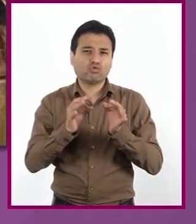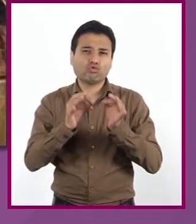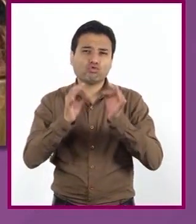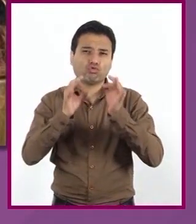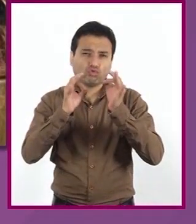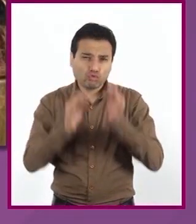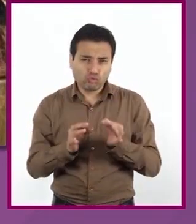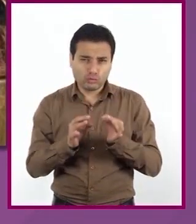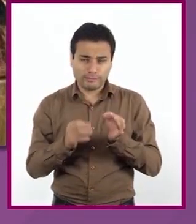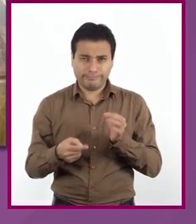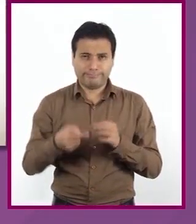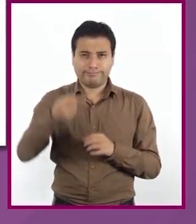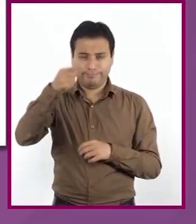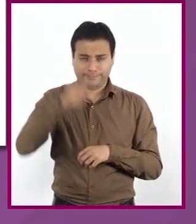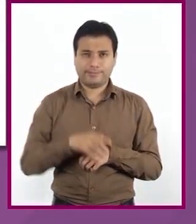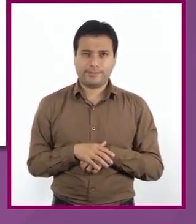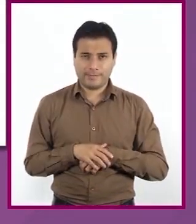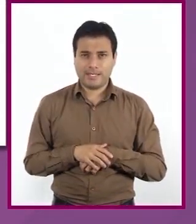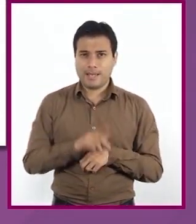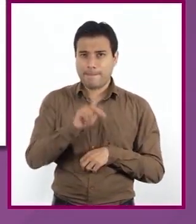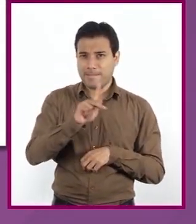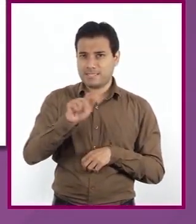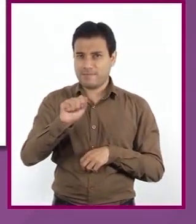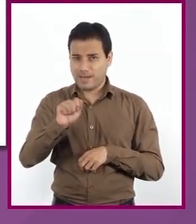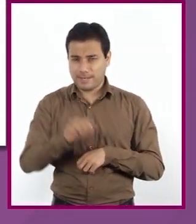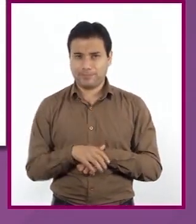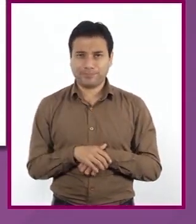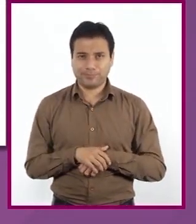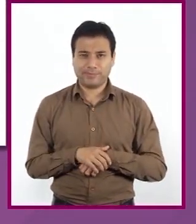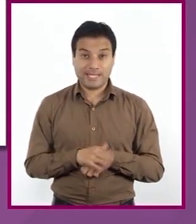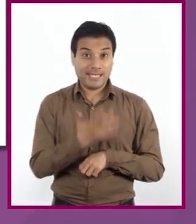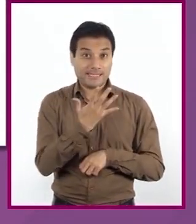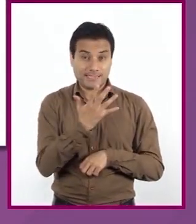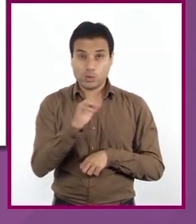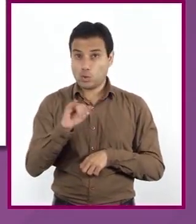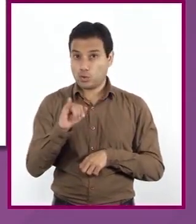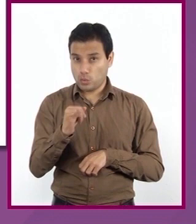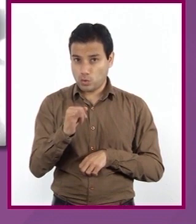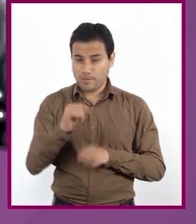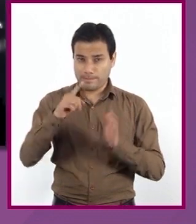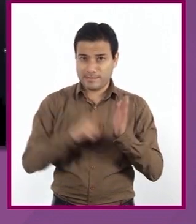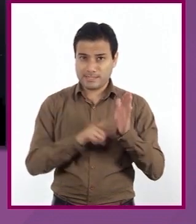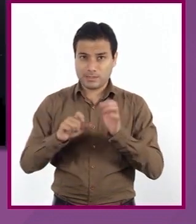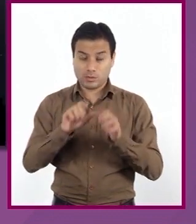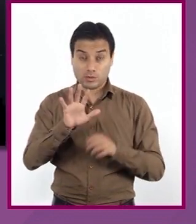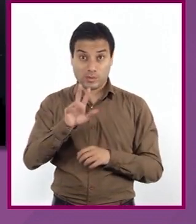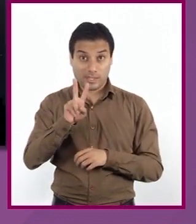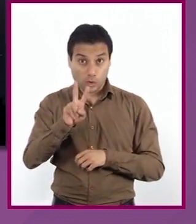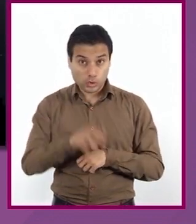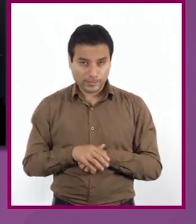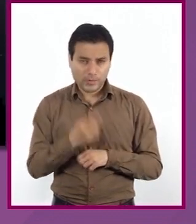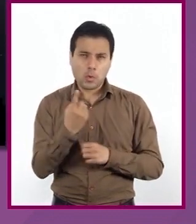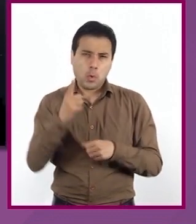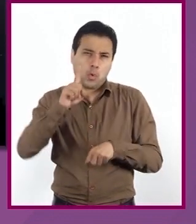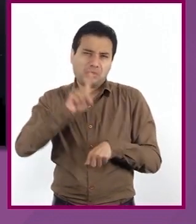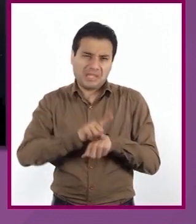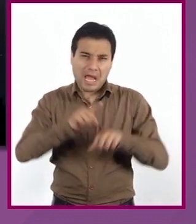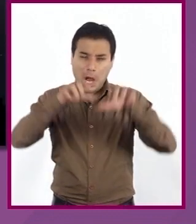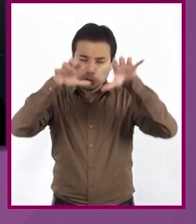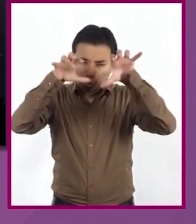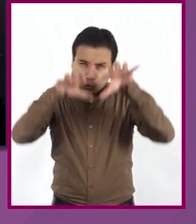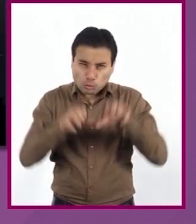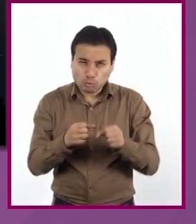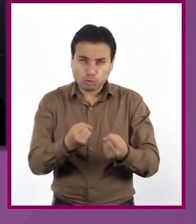en Filadelfia, Pensilvania. El 5 de junio de 1752, un día lluvioso,